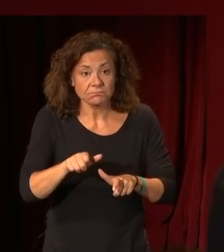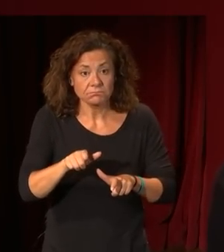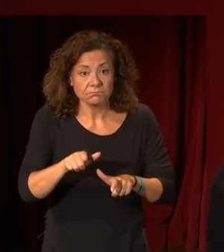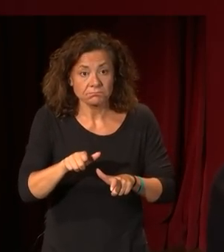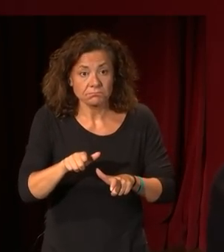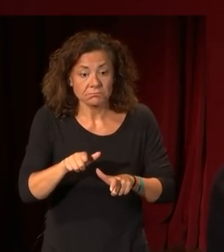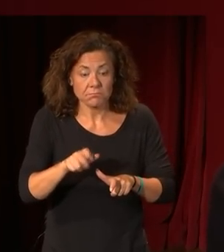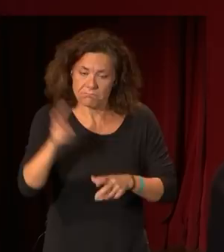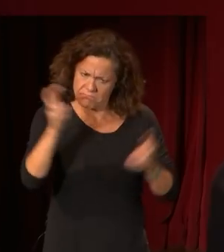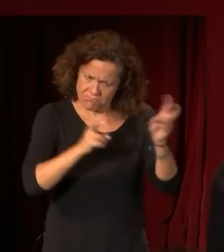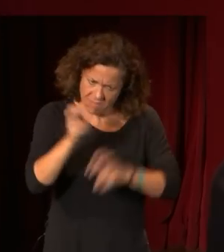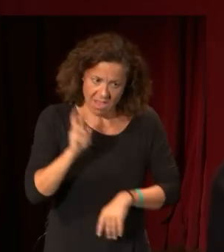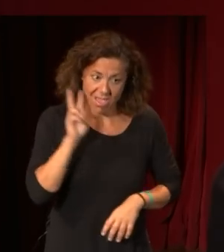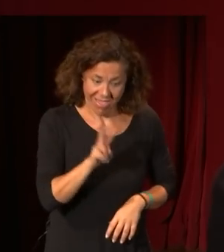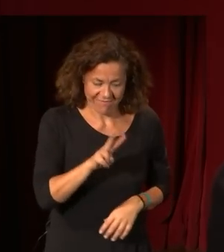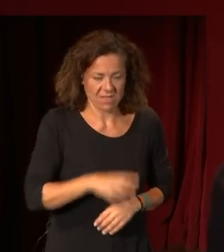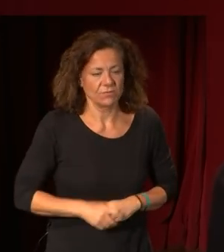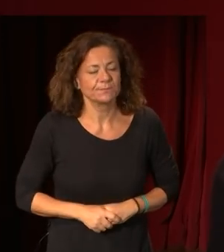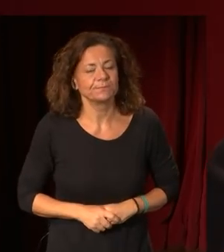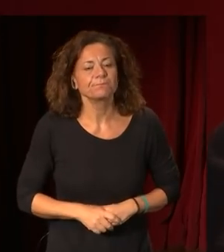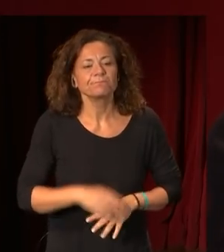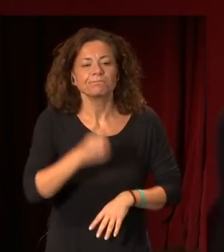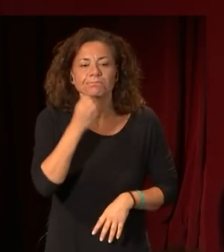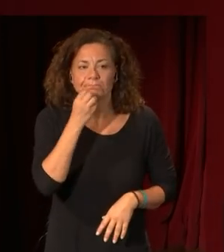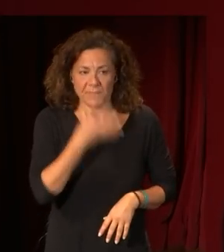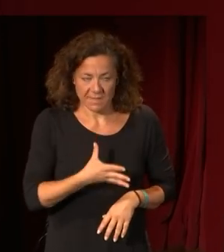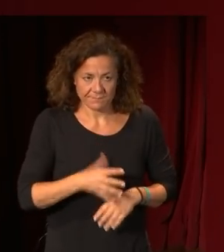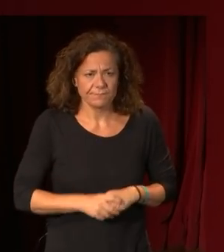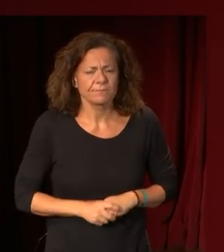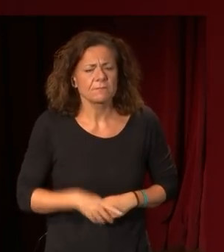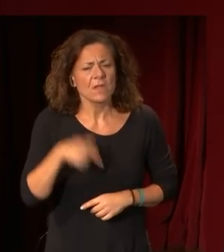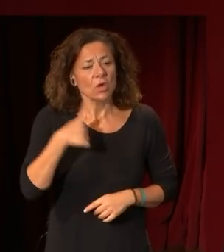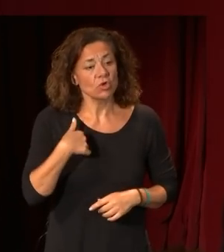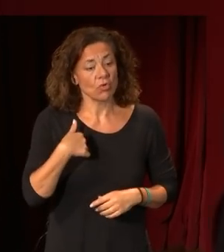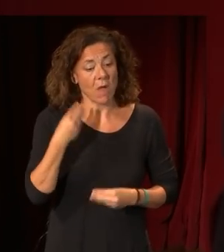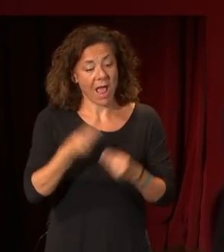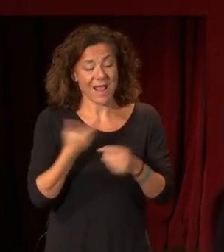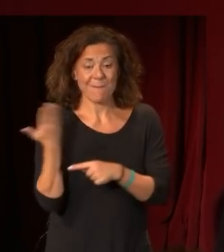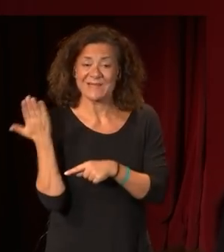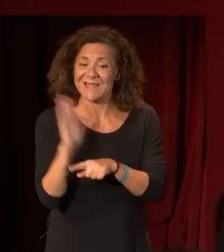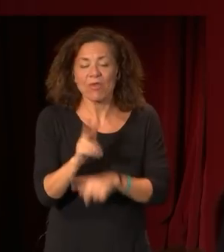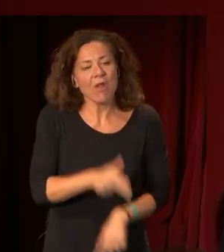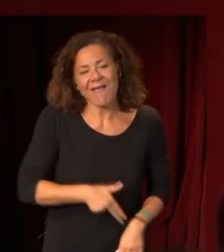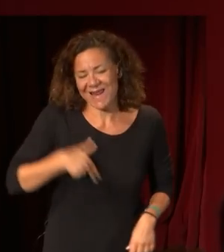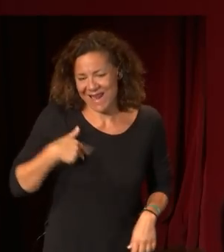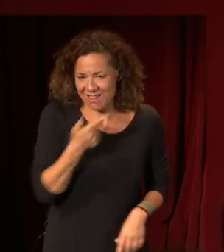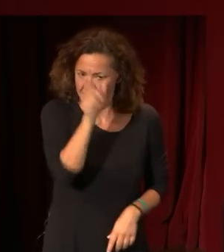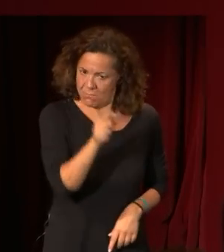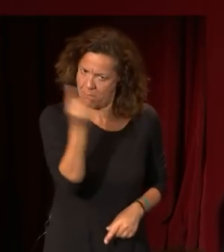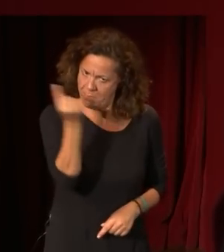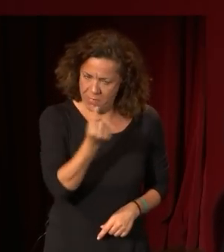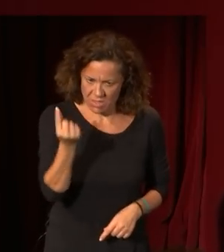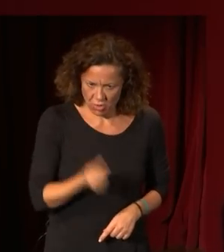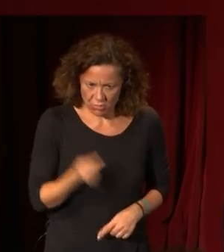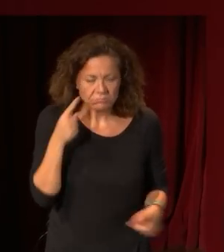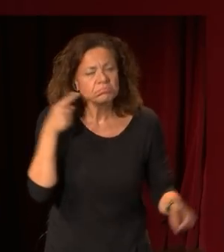muchos visitantes bien haré una presentación genérica de la figura de bermejo naturalmente